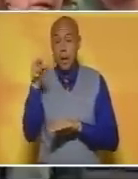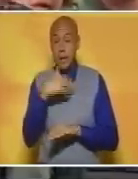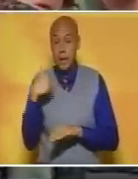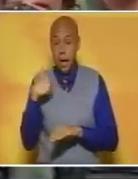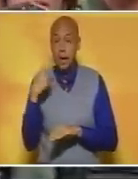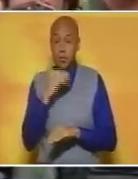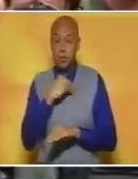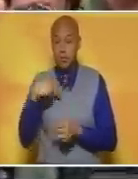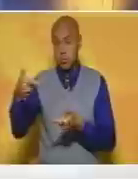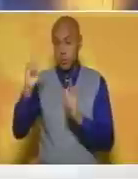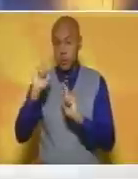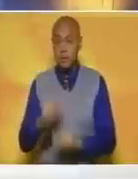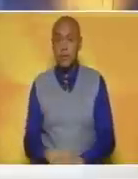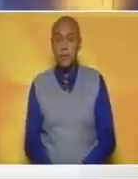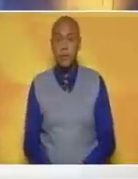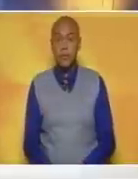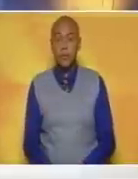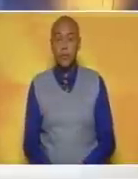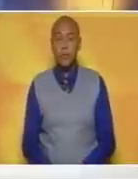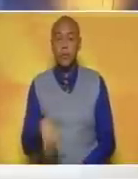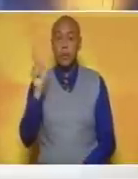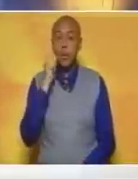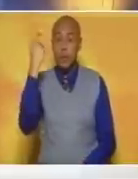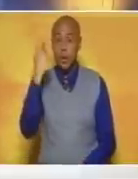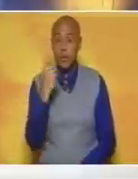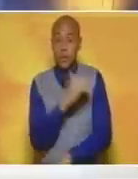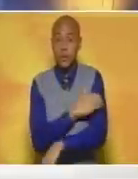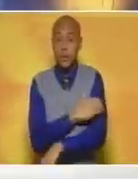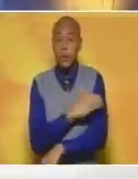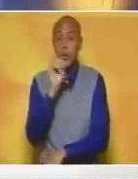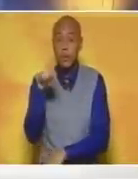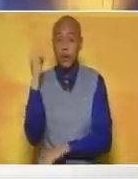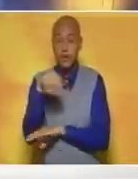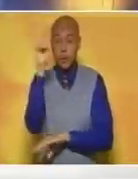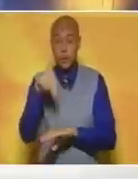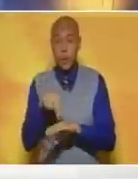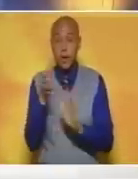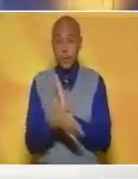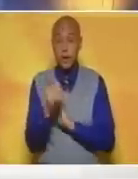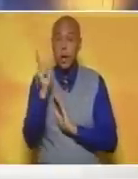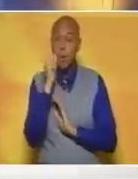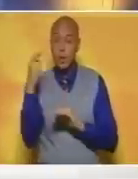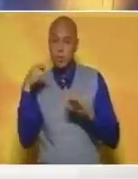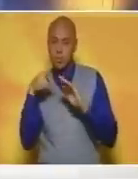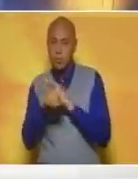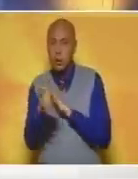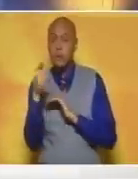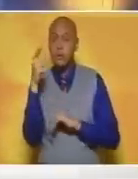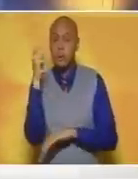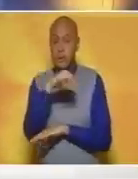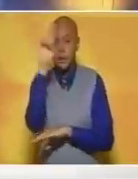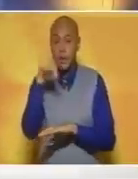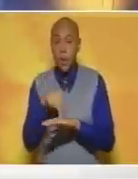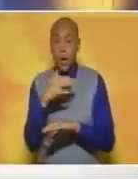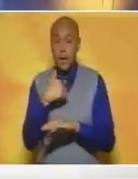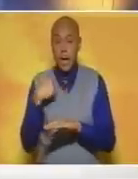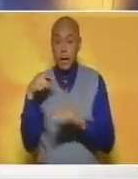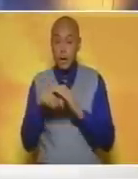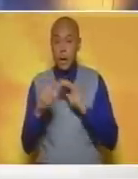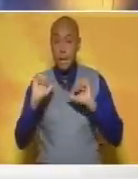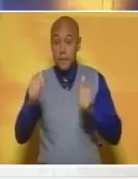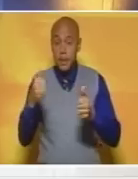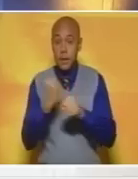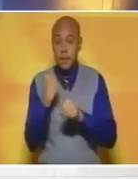nosotros lo autorizamos. Diputados de oposición de la Asamblea Nacional intentaron llegar al Palacio Federal Legislativo para sesionar, pero